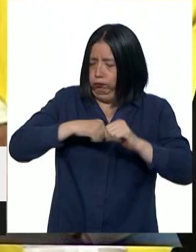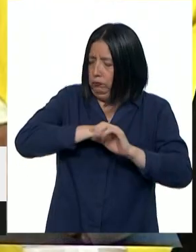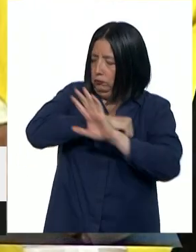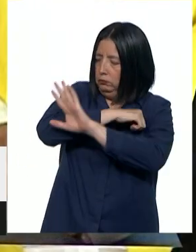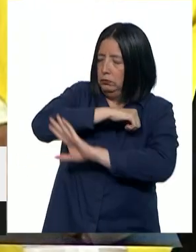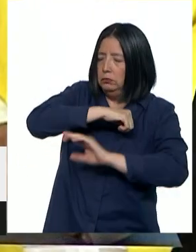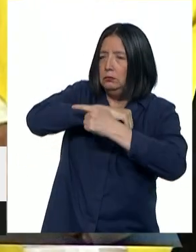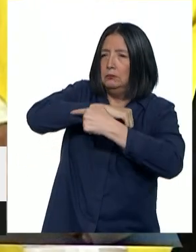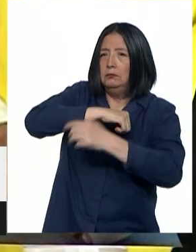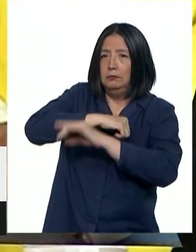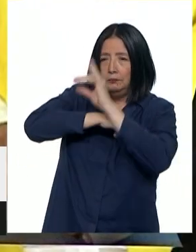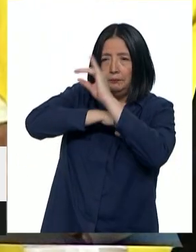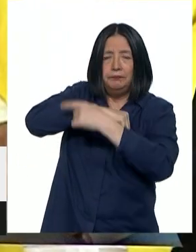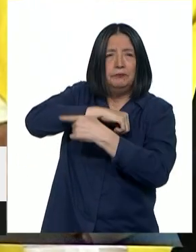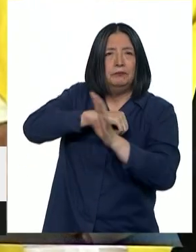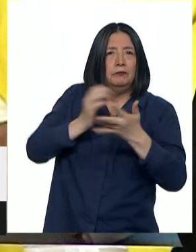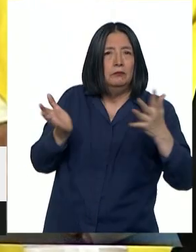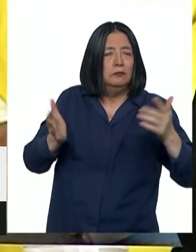agua?